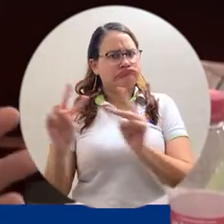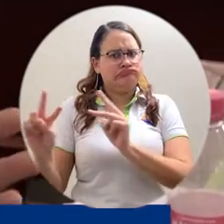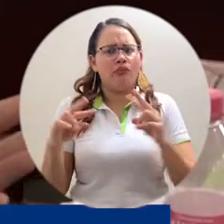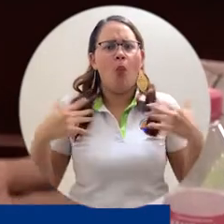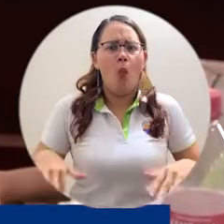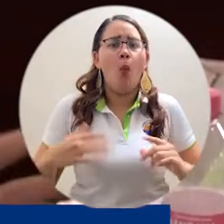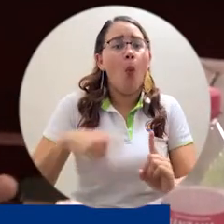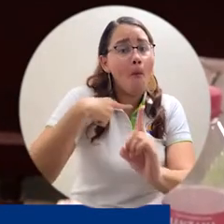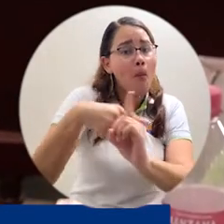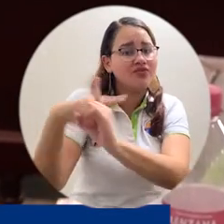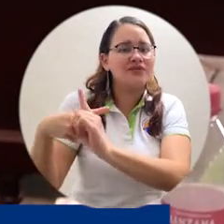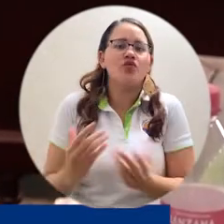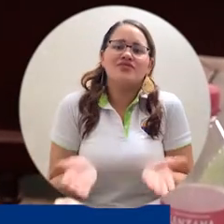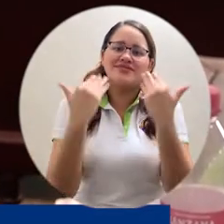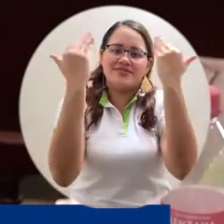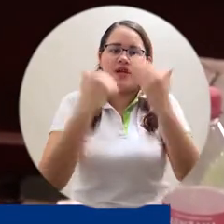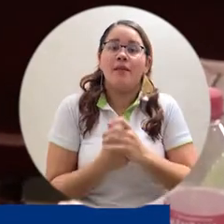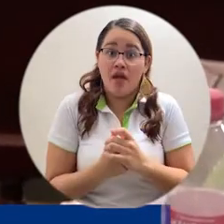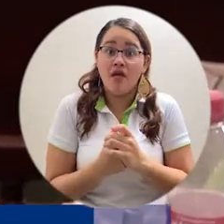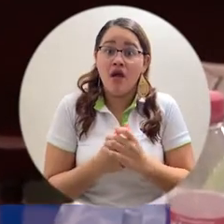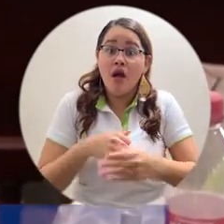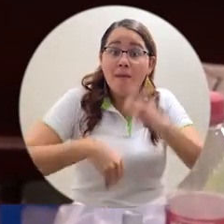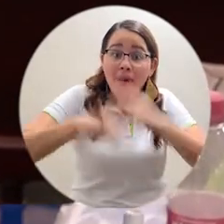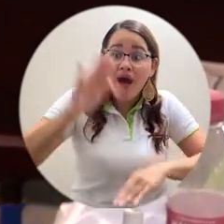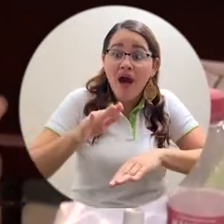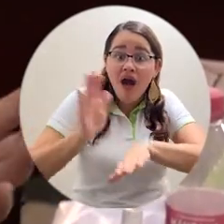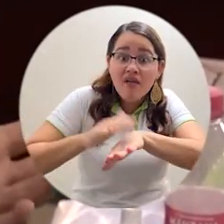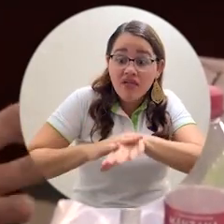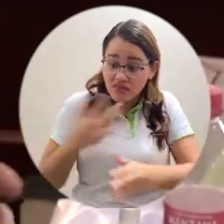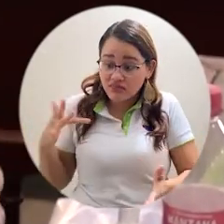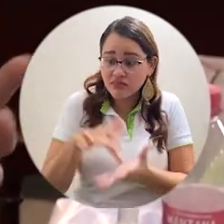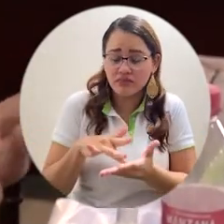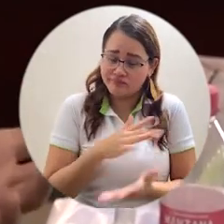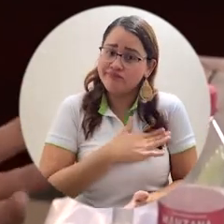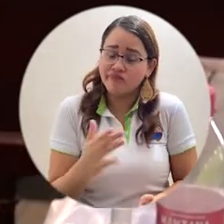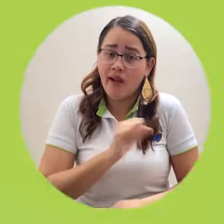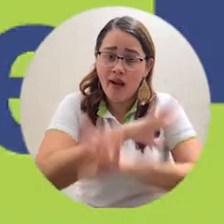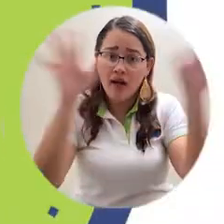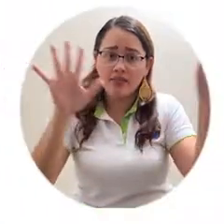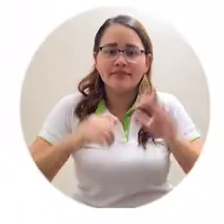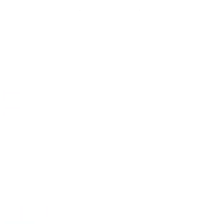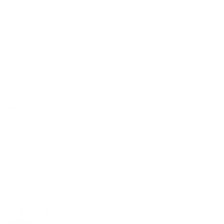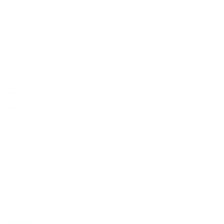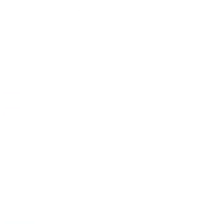el hecho de haberlo invitado aquí a que nos acompañe, porque ya rinde los primeros frutos.